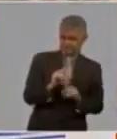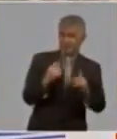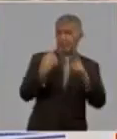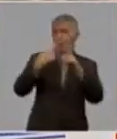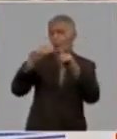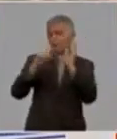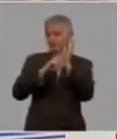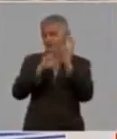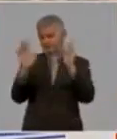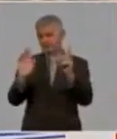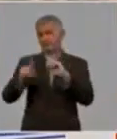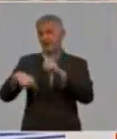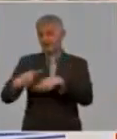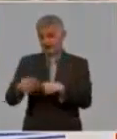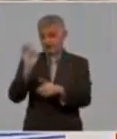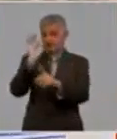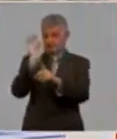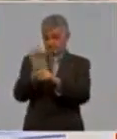por tanto,